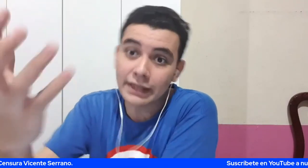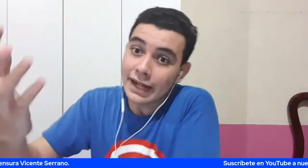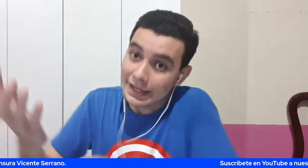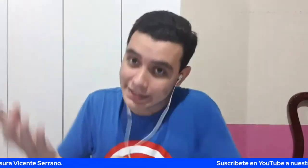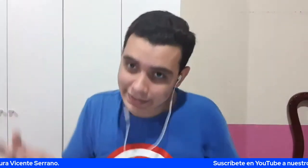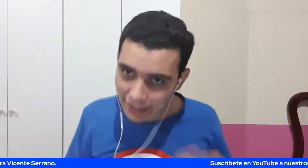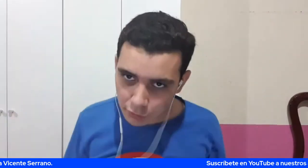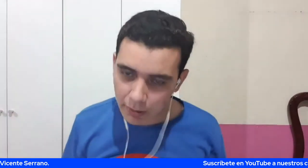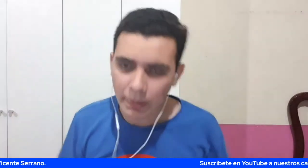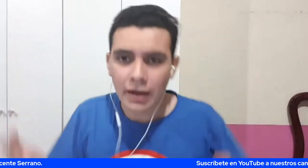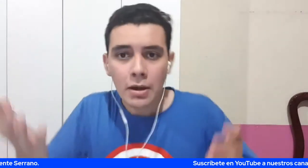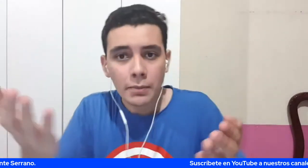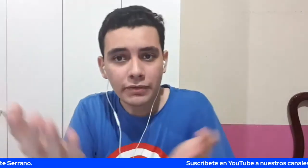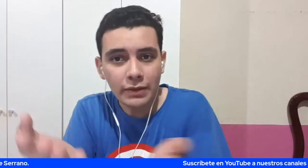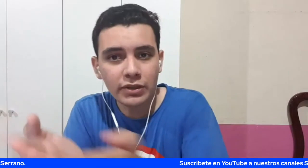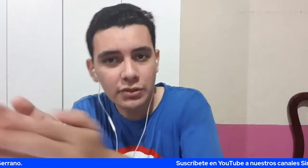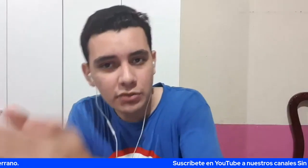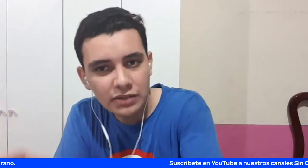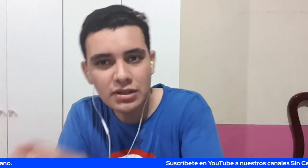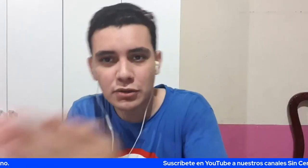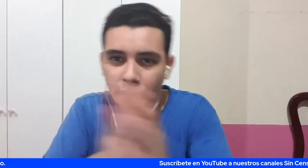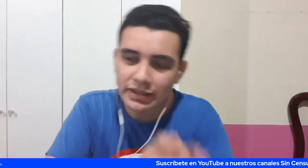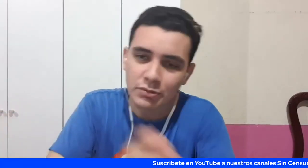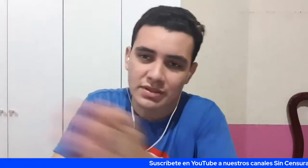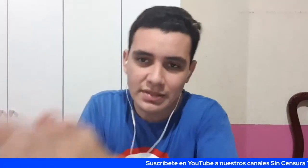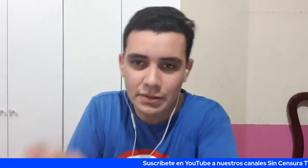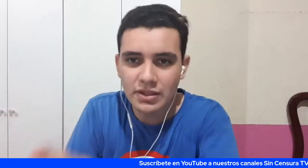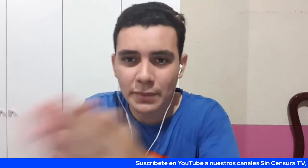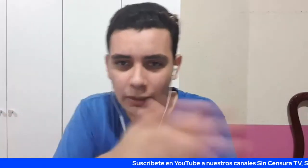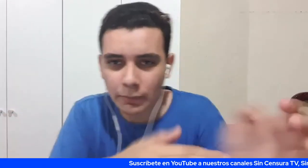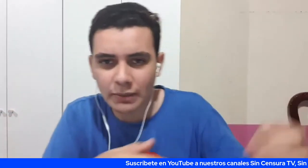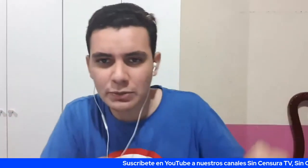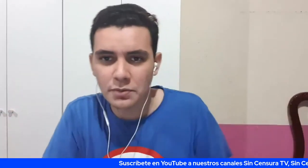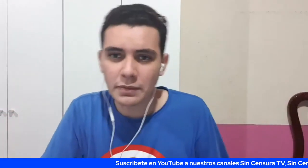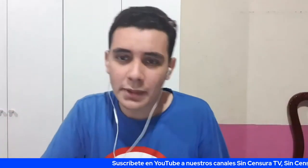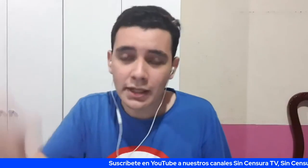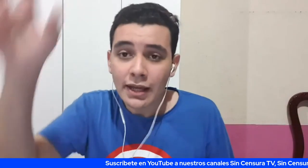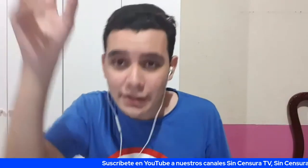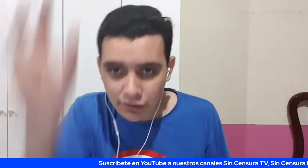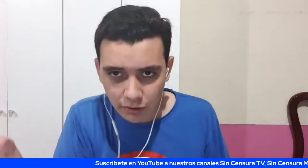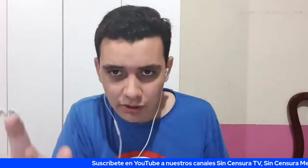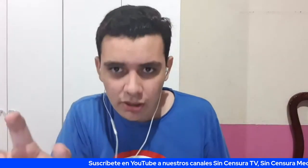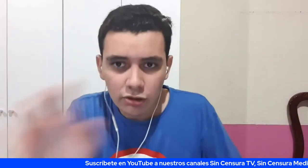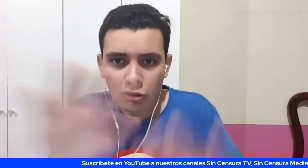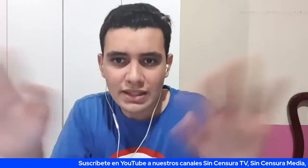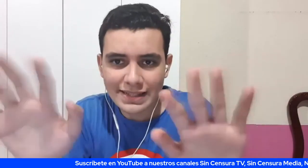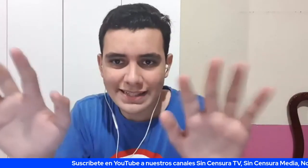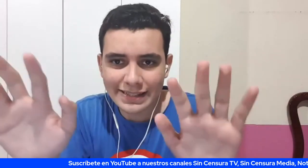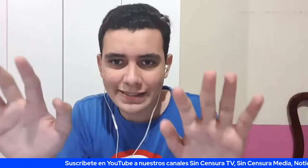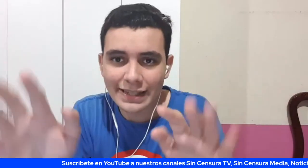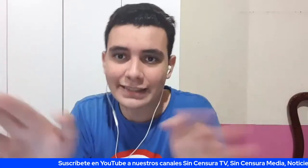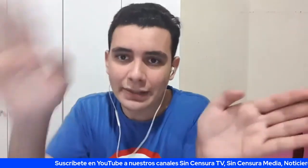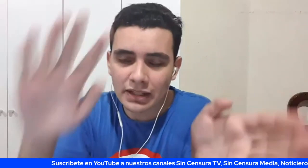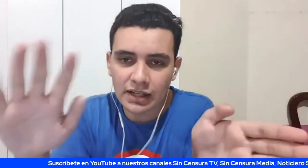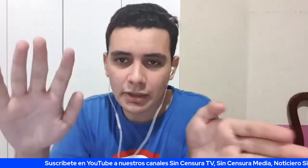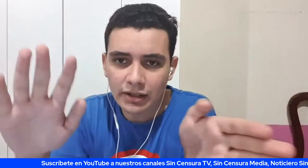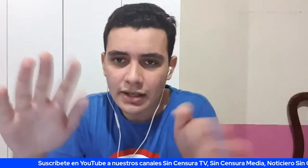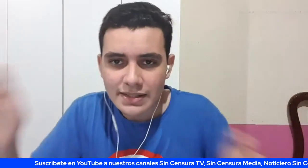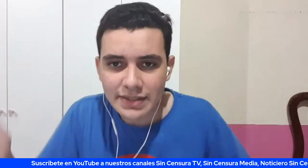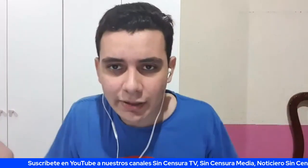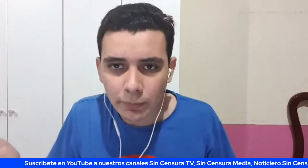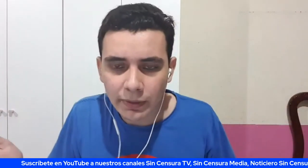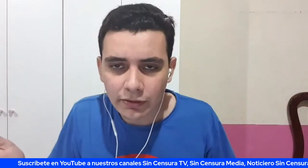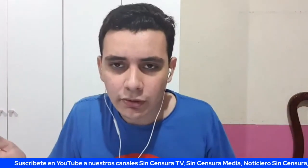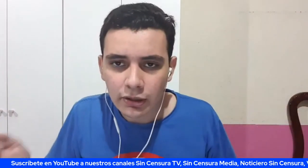aberraciones supuestamente filantrópicas, nada que ver, nada que ver. Simplemente paguen sus impuestos y ojo que también quieren vender falsas